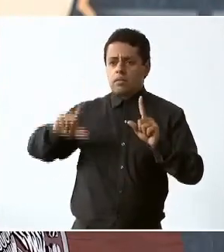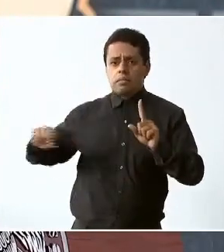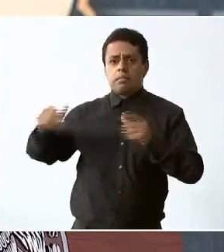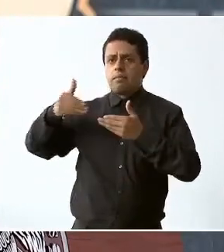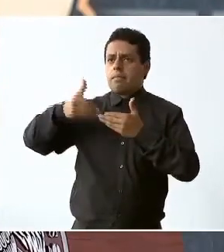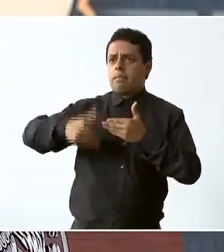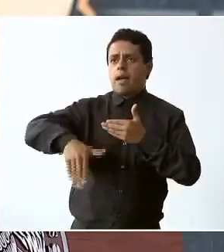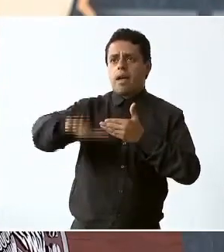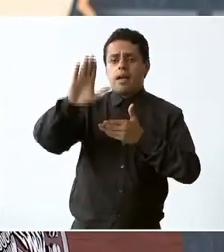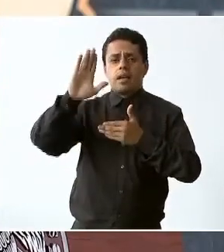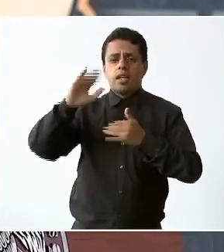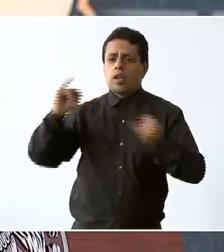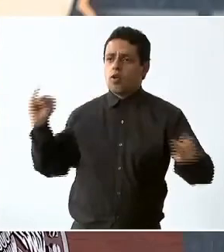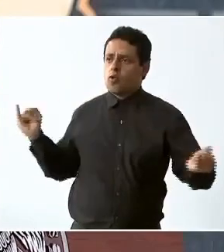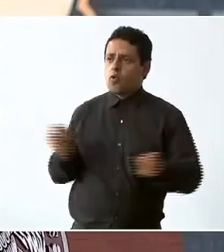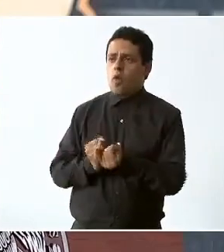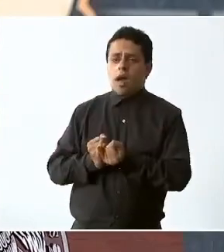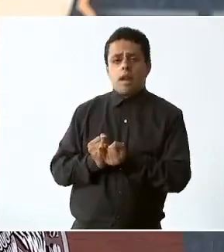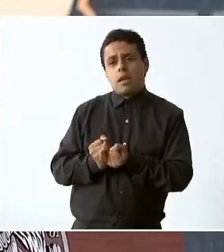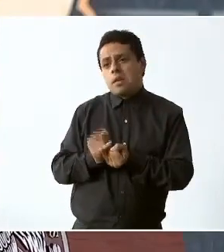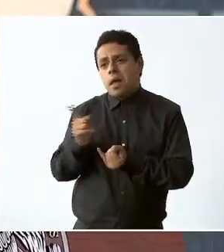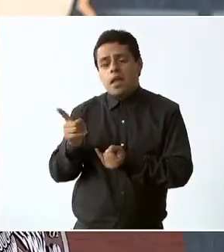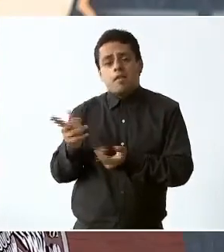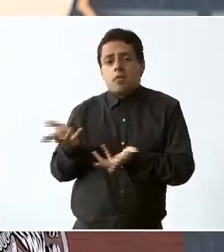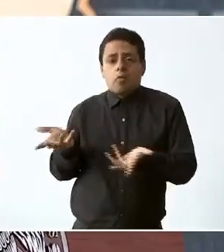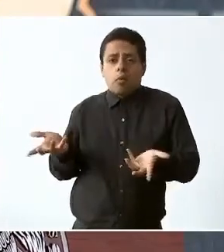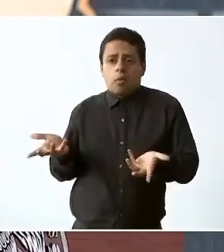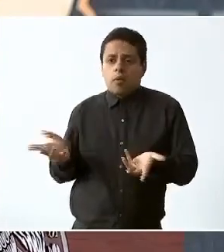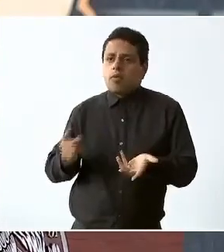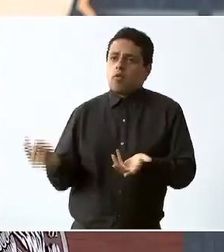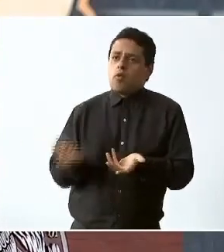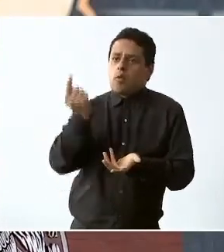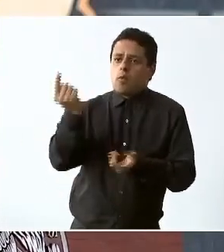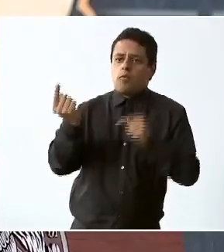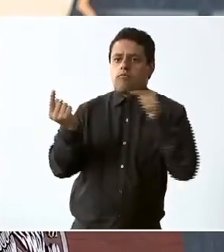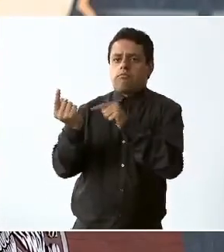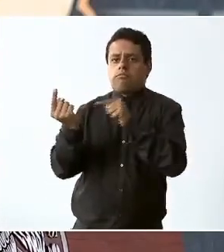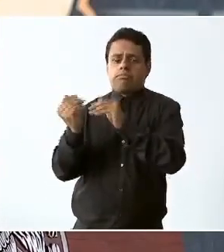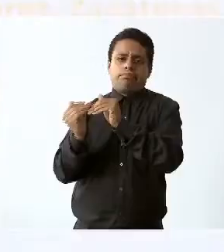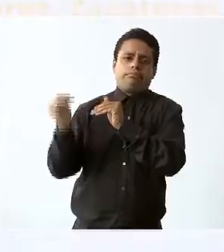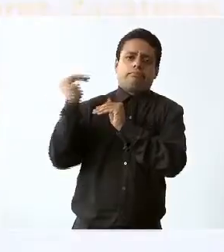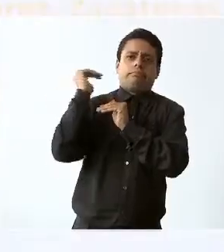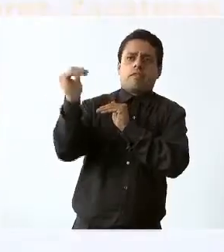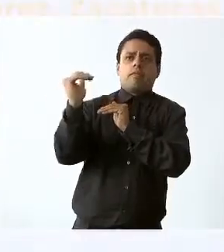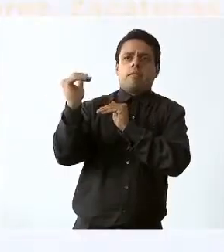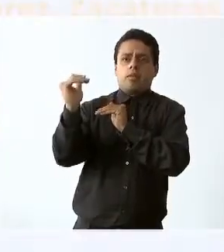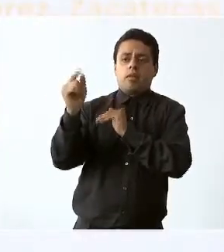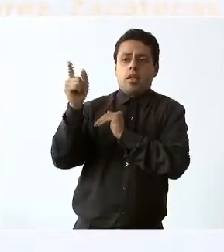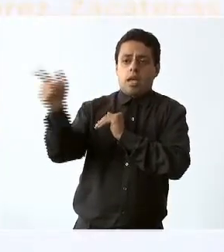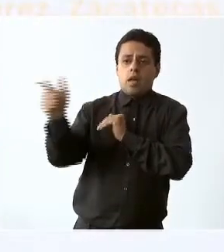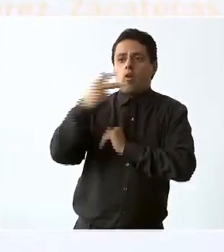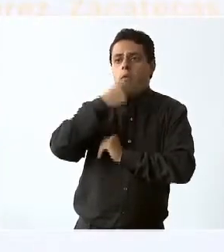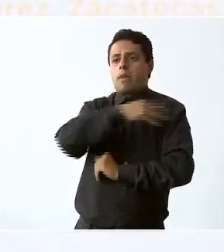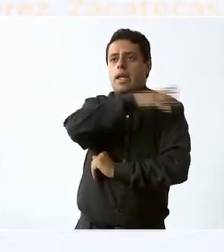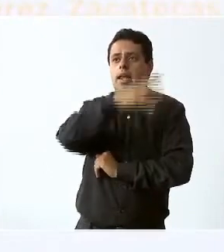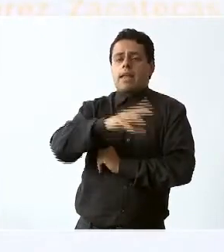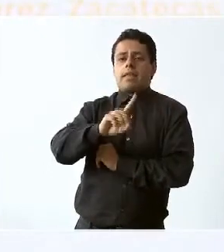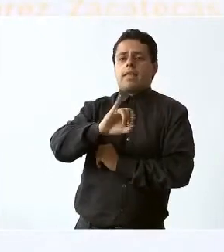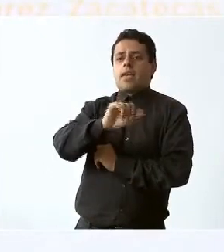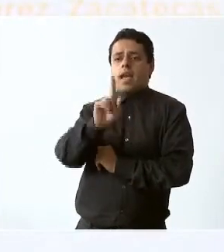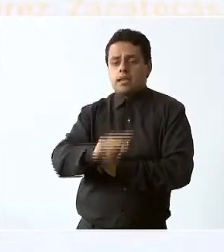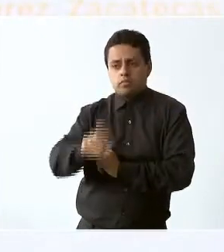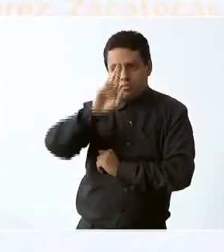jamás lograrán combinar de nuevo una naturaleza superior como la del general Díaz,